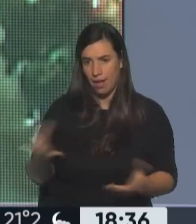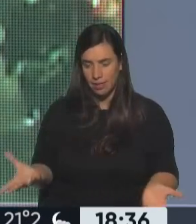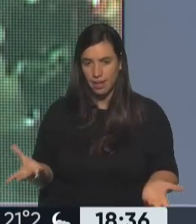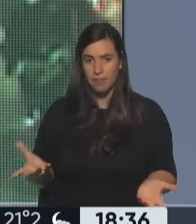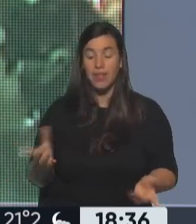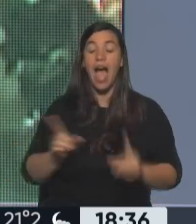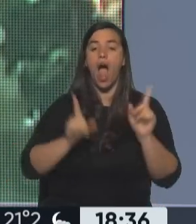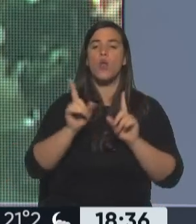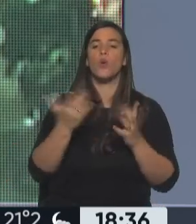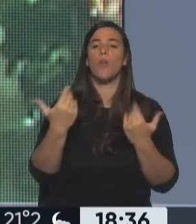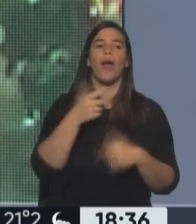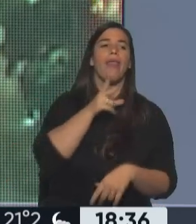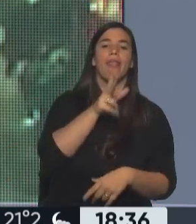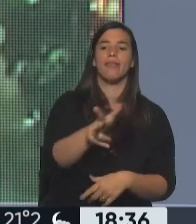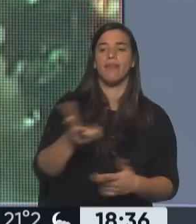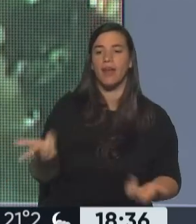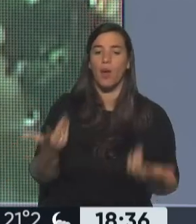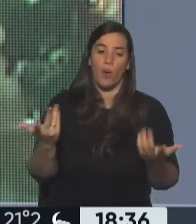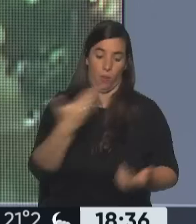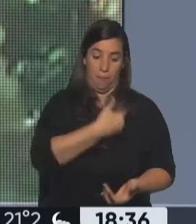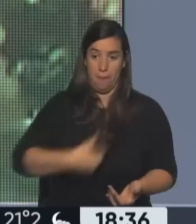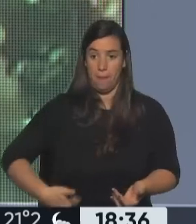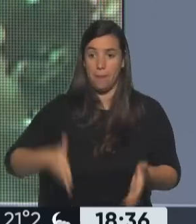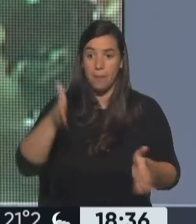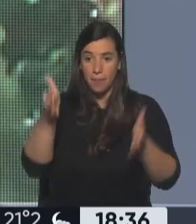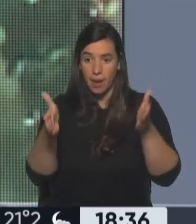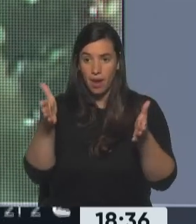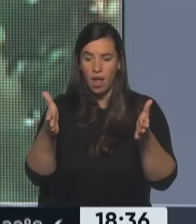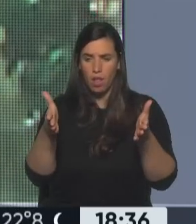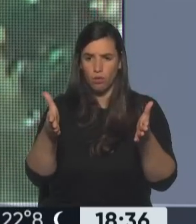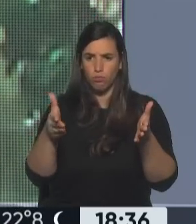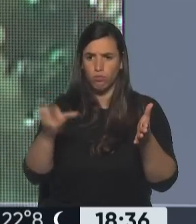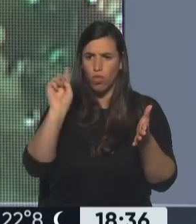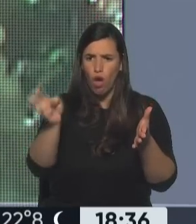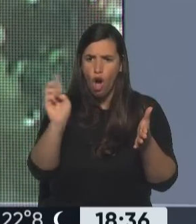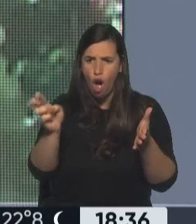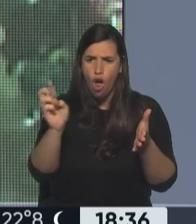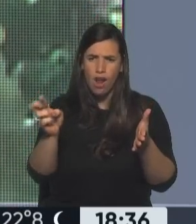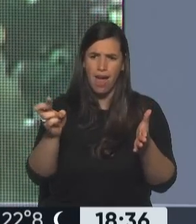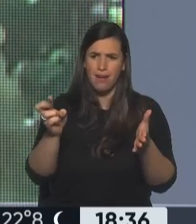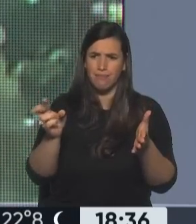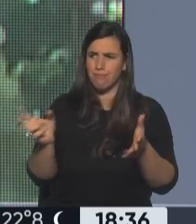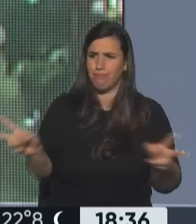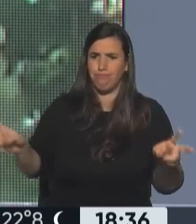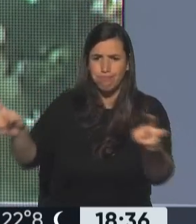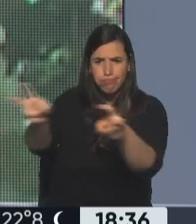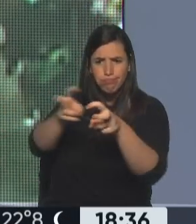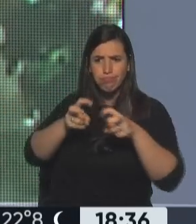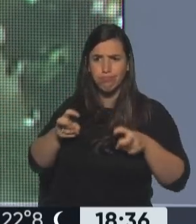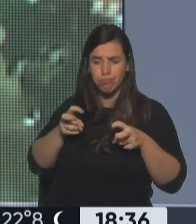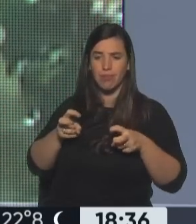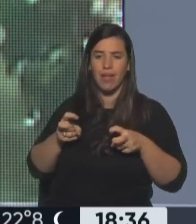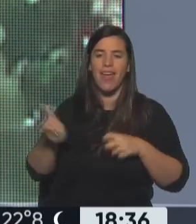de Alberto entraron arriba de 46.000 millones de dólares de comerciales, digamos, la diferencia entre